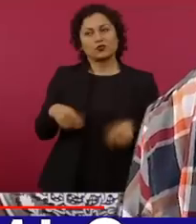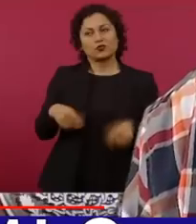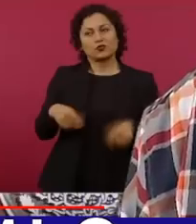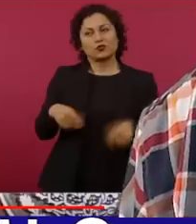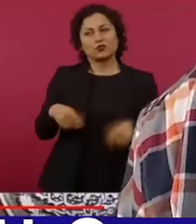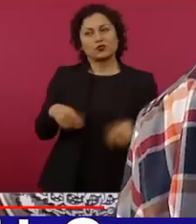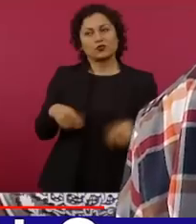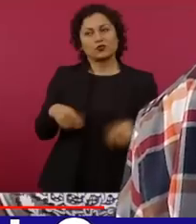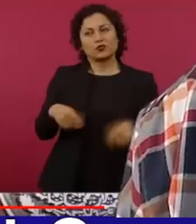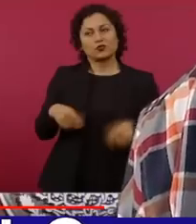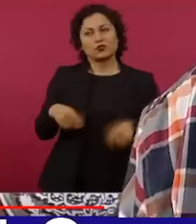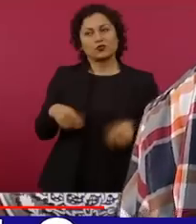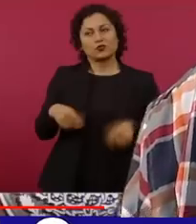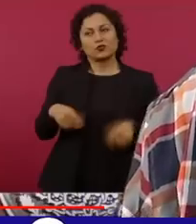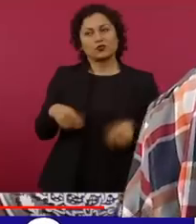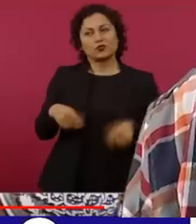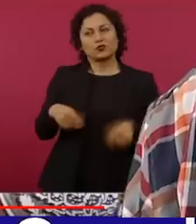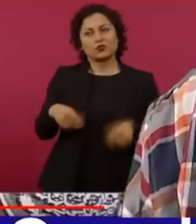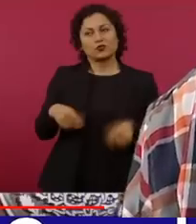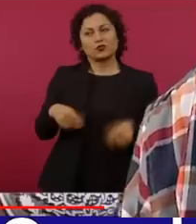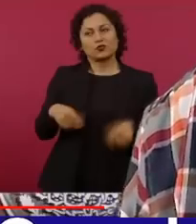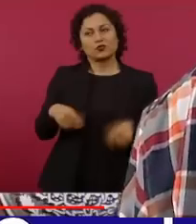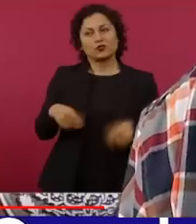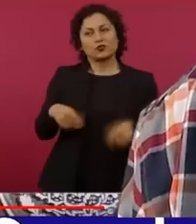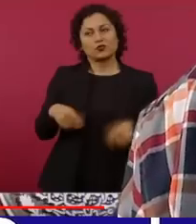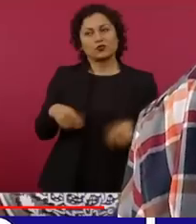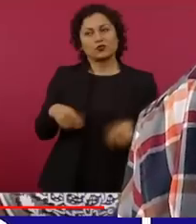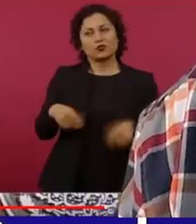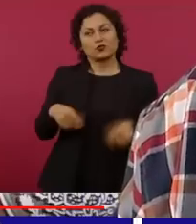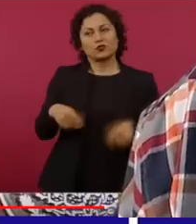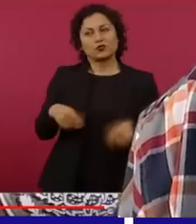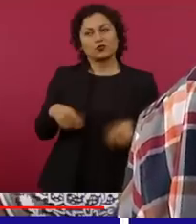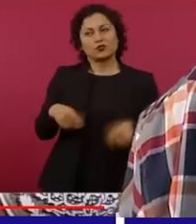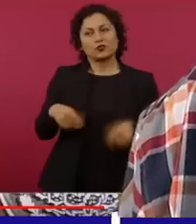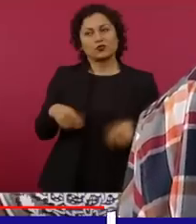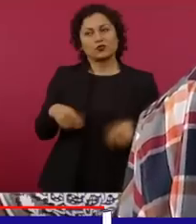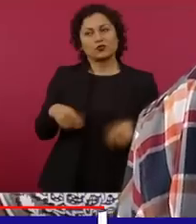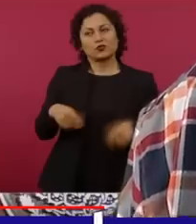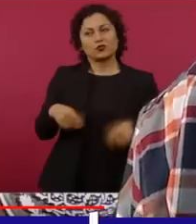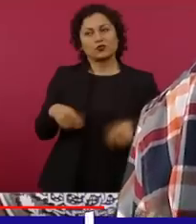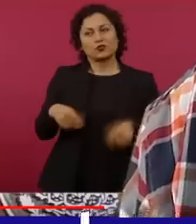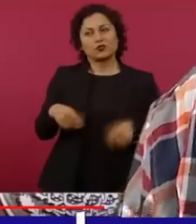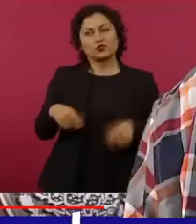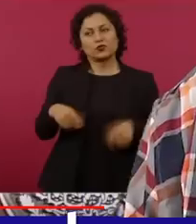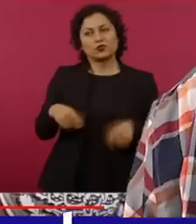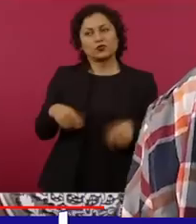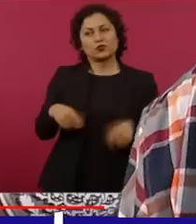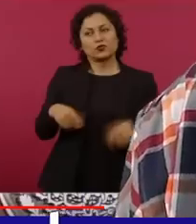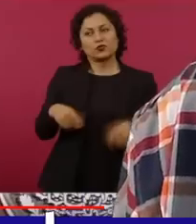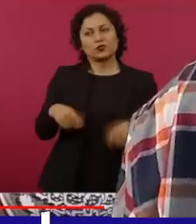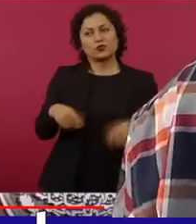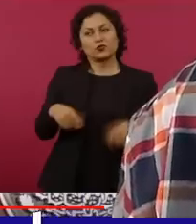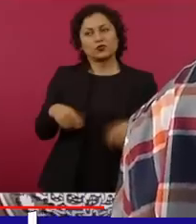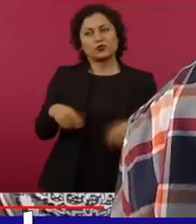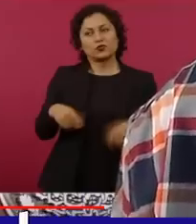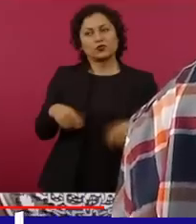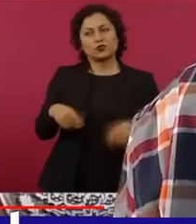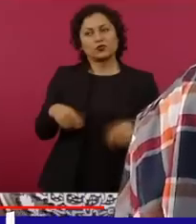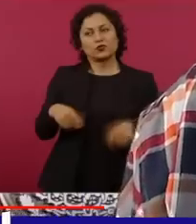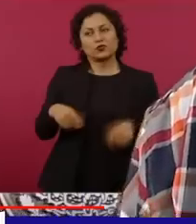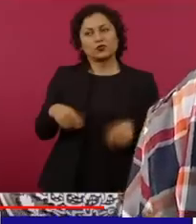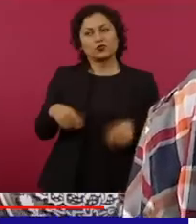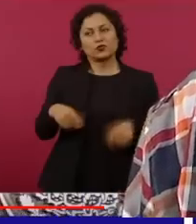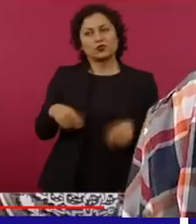continente? Y, ojo, es una empresa mexicana. Y si las relaciones comerciales y económicas